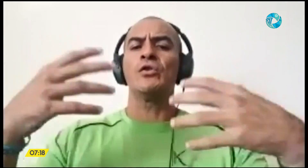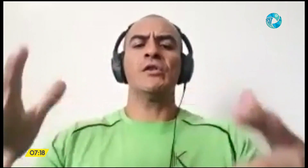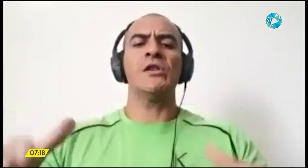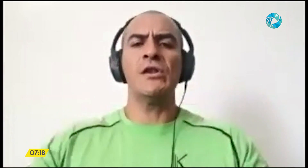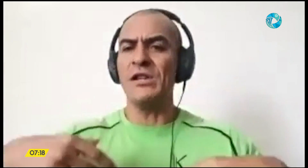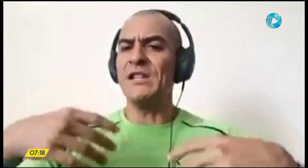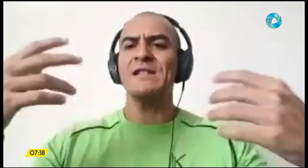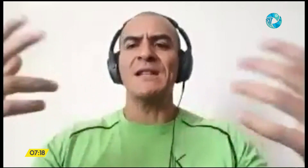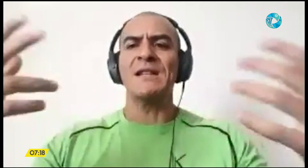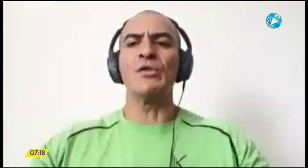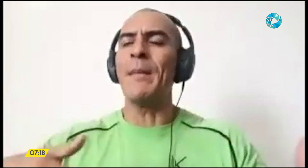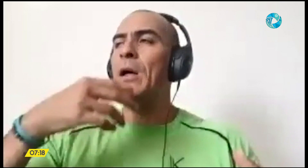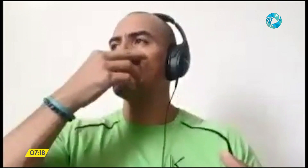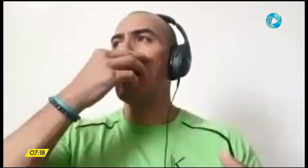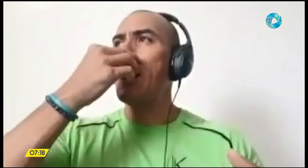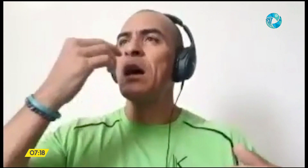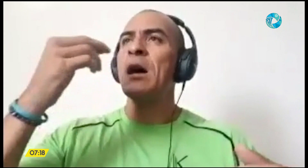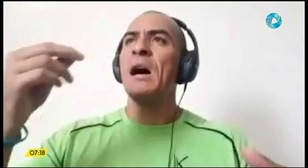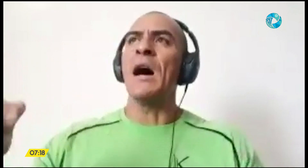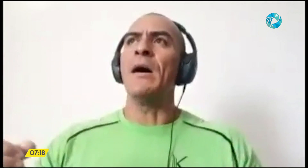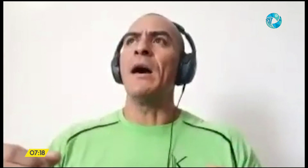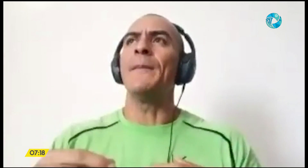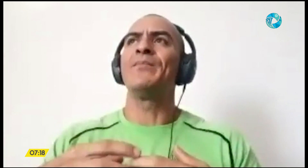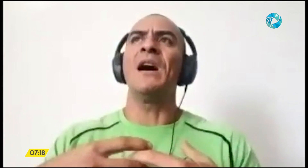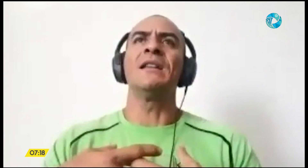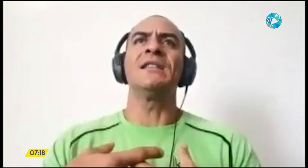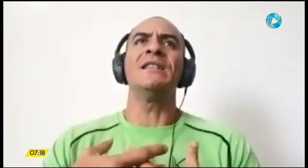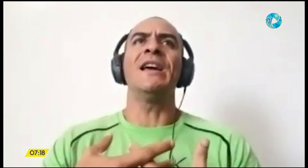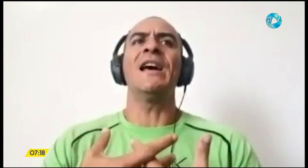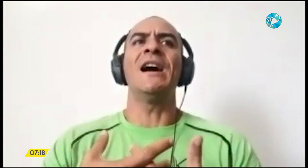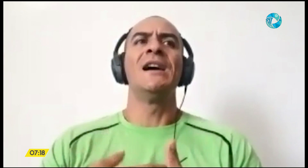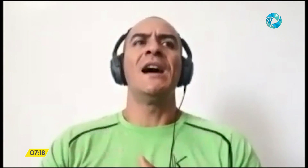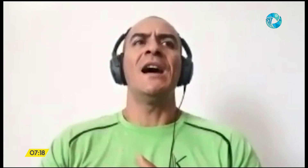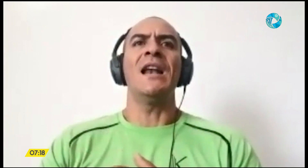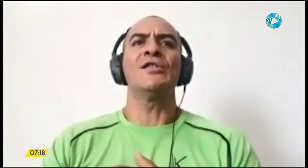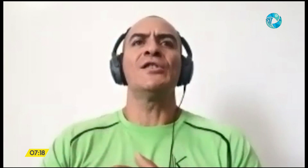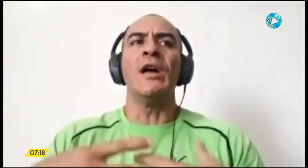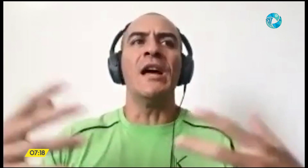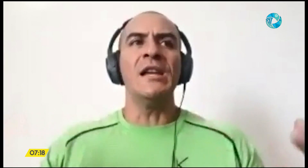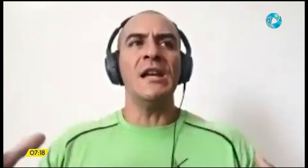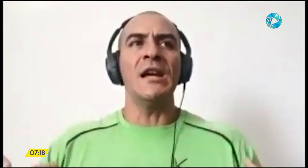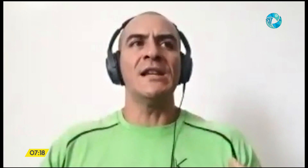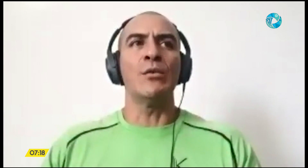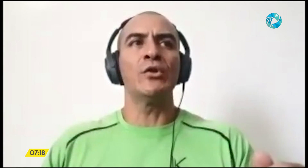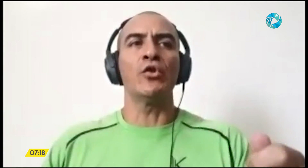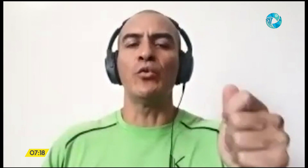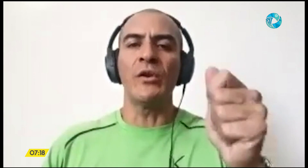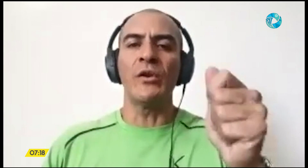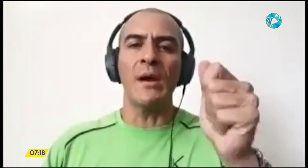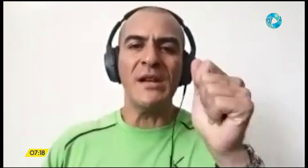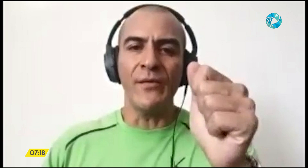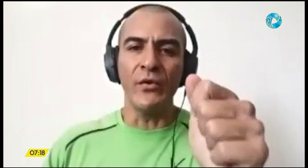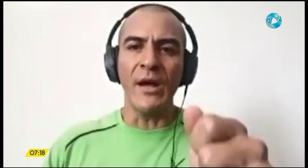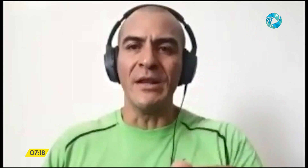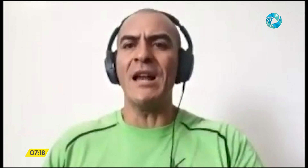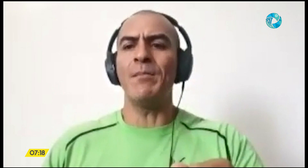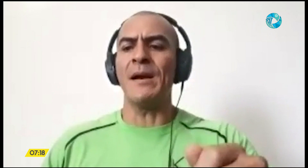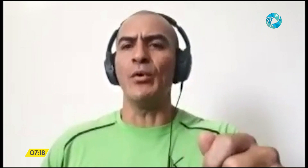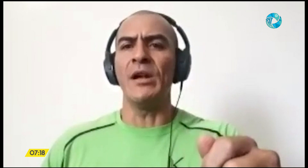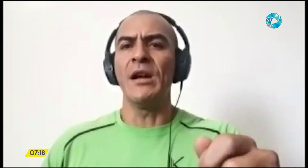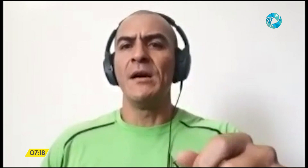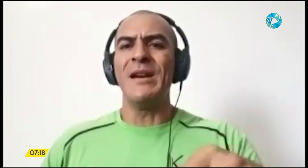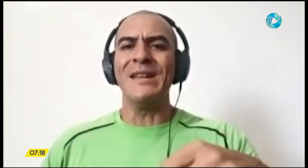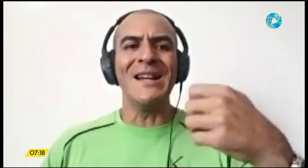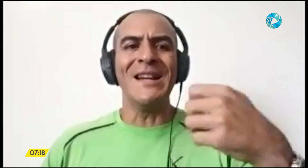nosotros los nutricionistas estamos llamados a atender a la ciudadanía y en este momento somos una pieza fundamental para